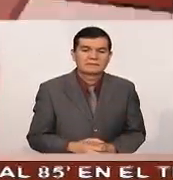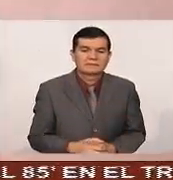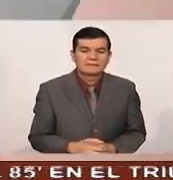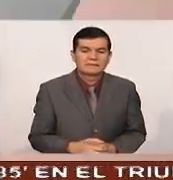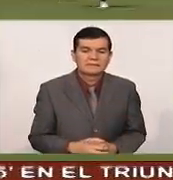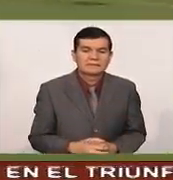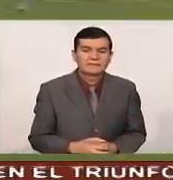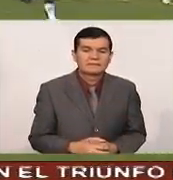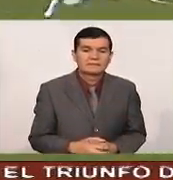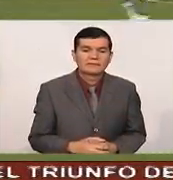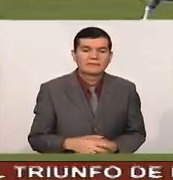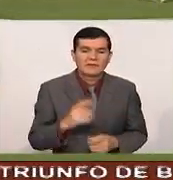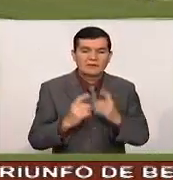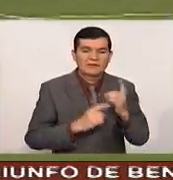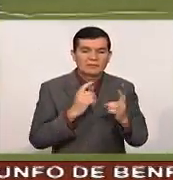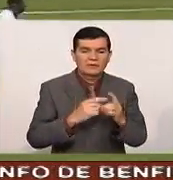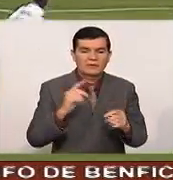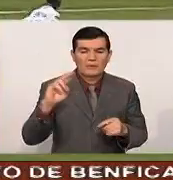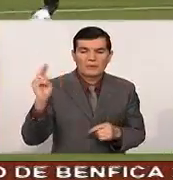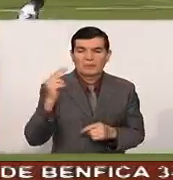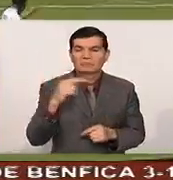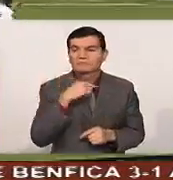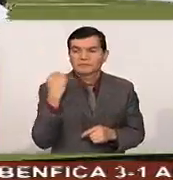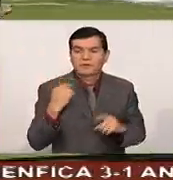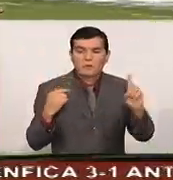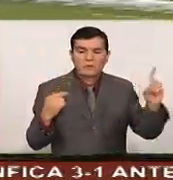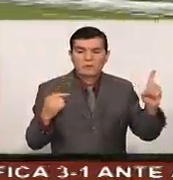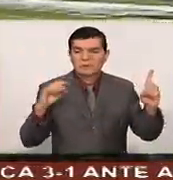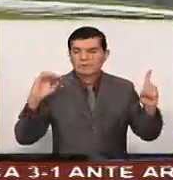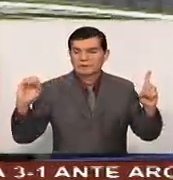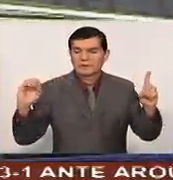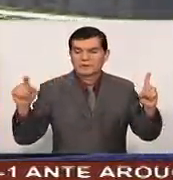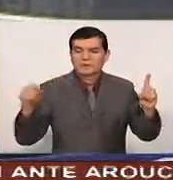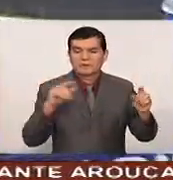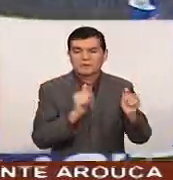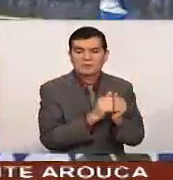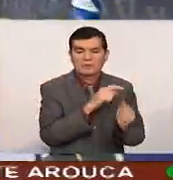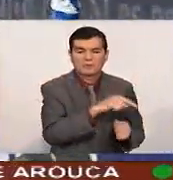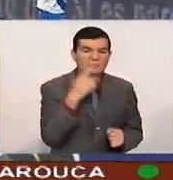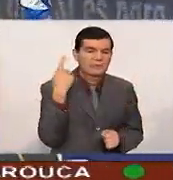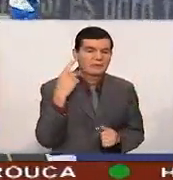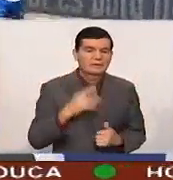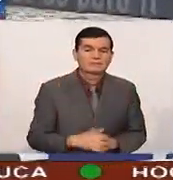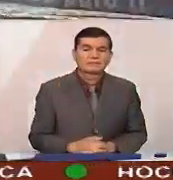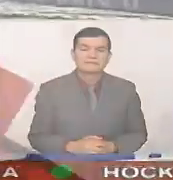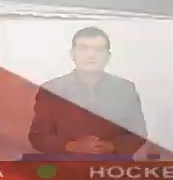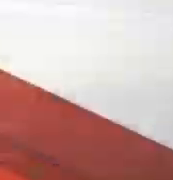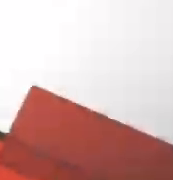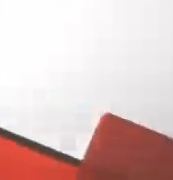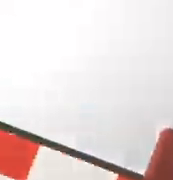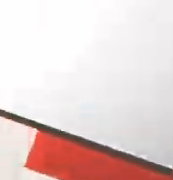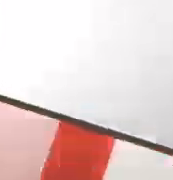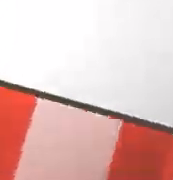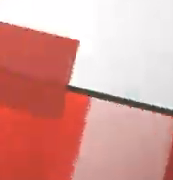muertas. Y en los deportes, Pumas pierde 1-0 en casa ante Puebla.